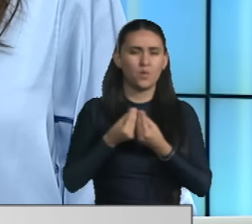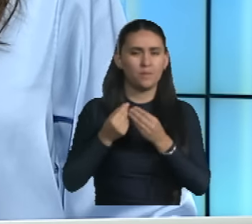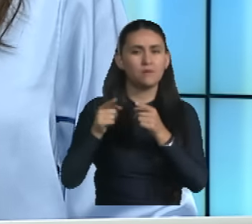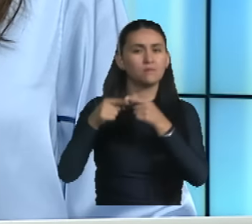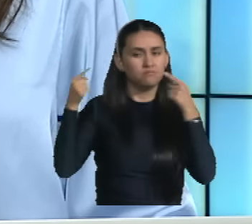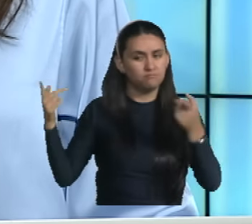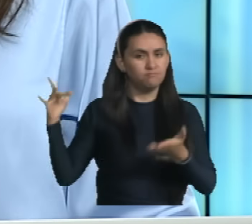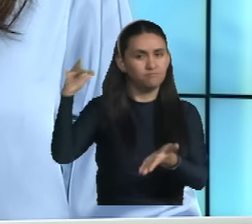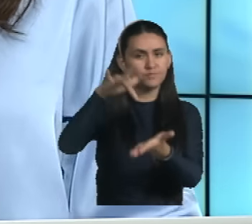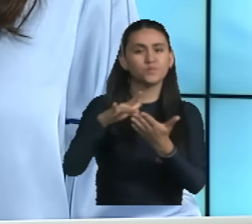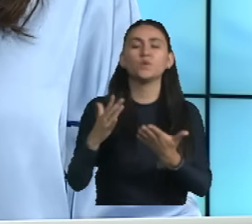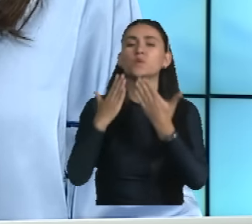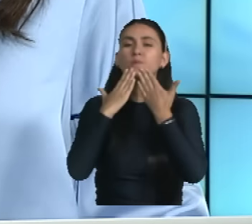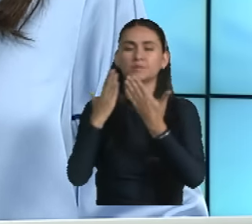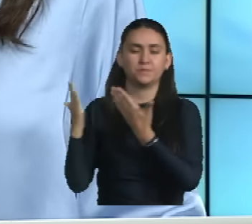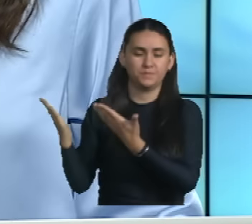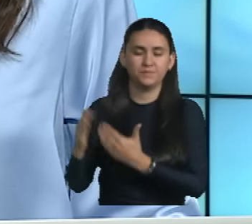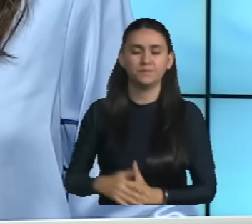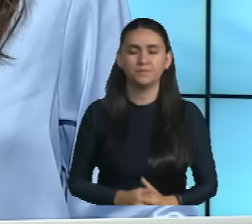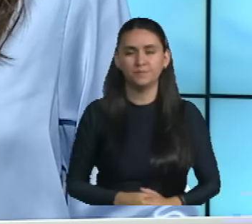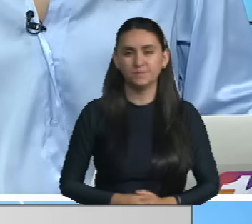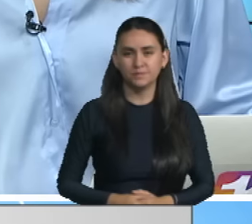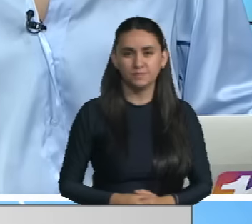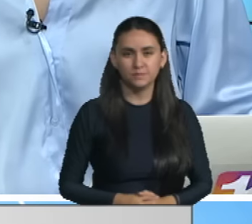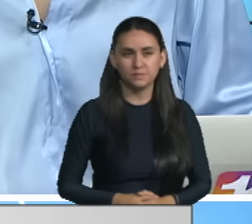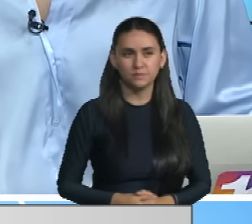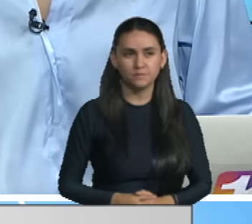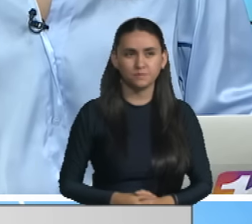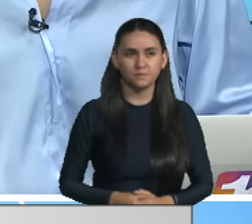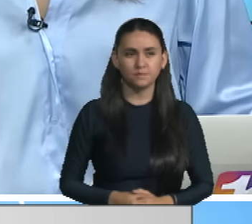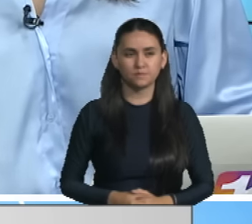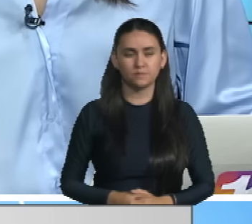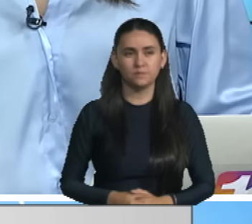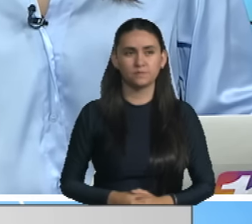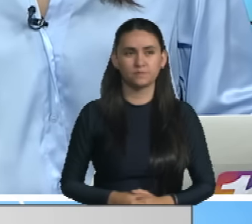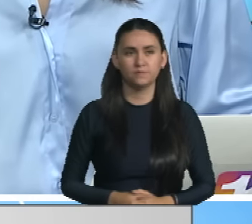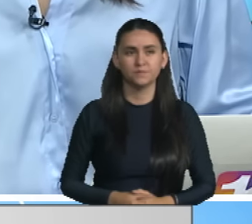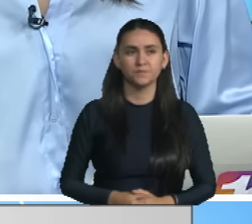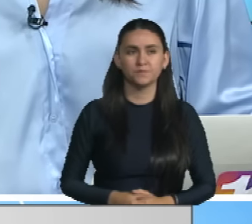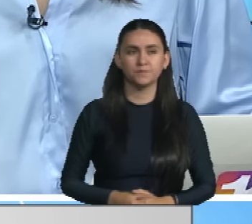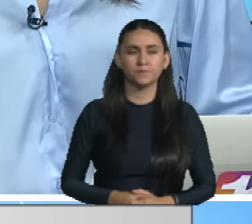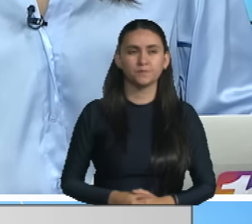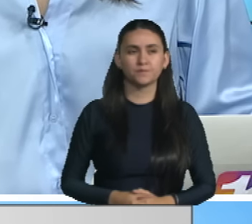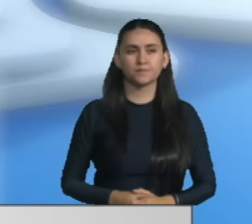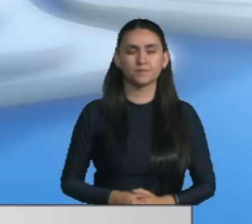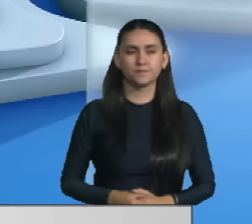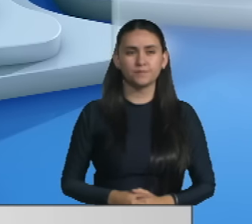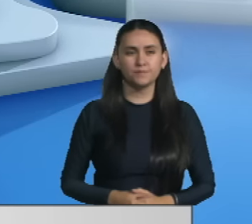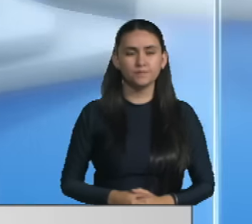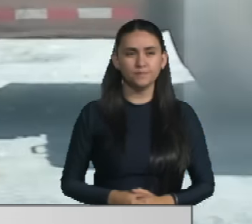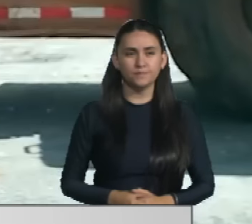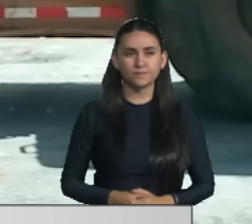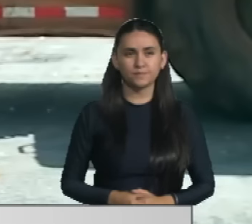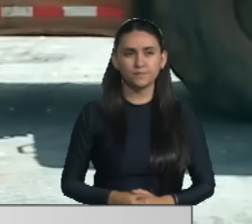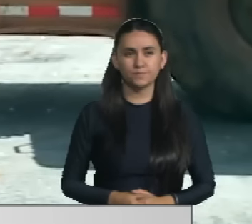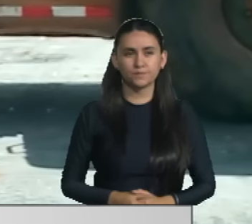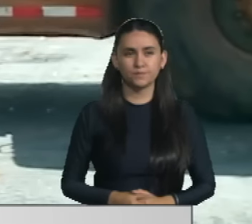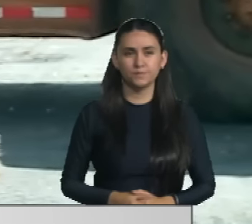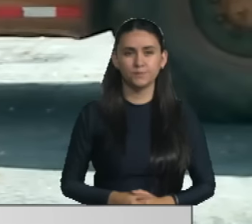encuentra en el centro del municipio con la información sobre este nuevo hecho violento. Valentina, buenas tardes.